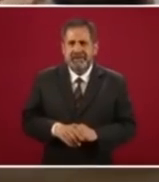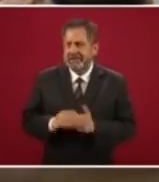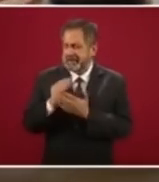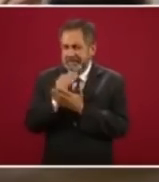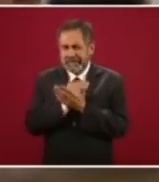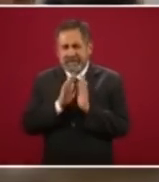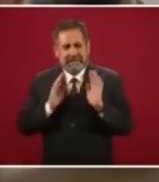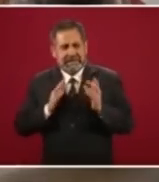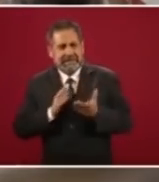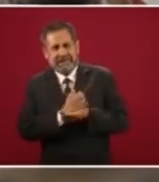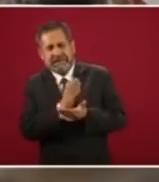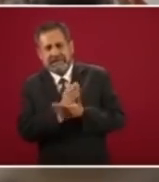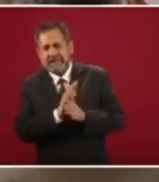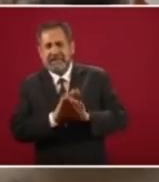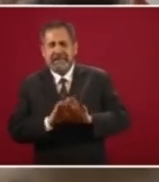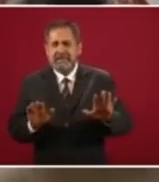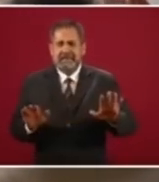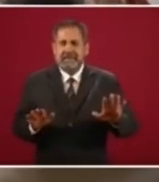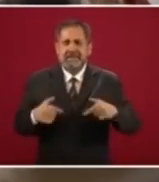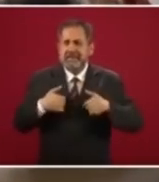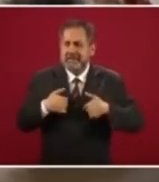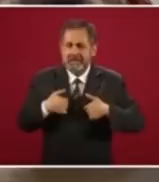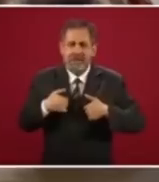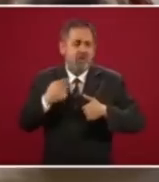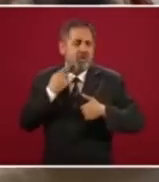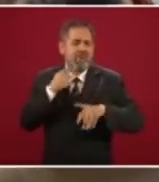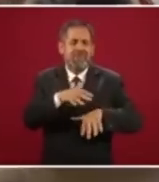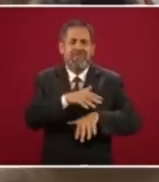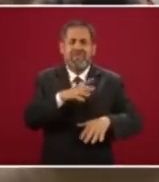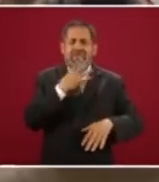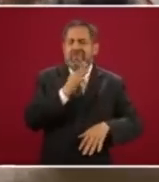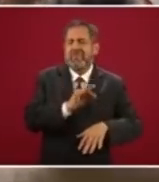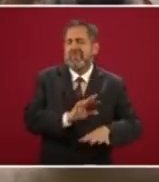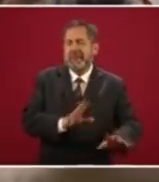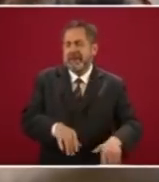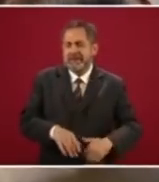nos metamos en la politiquería,